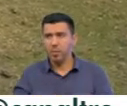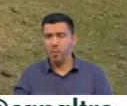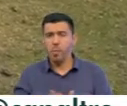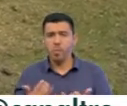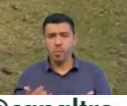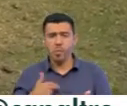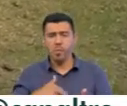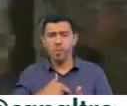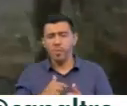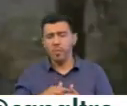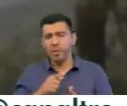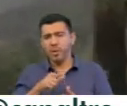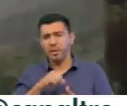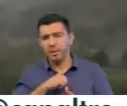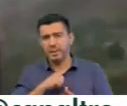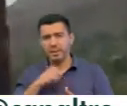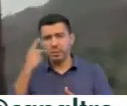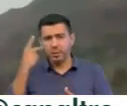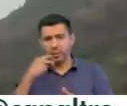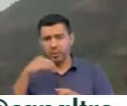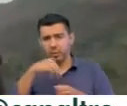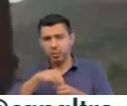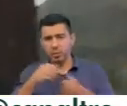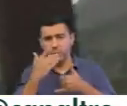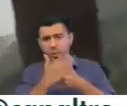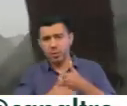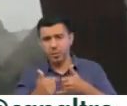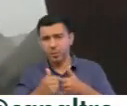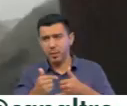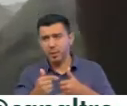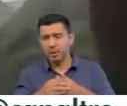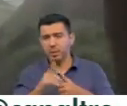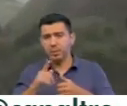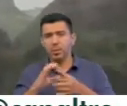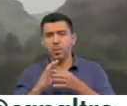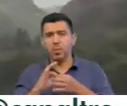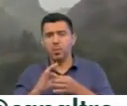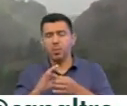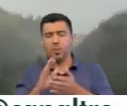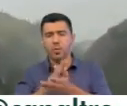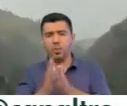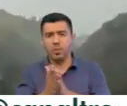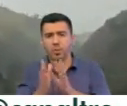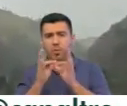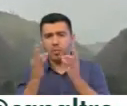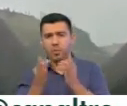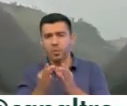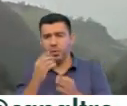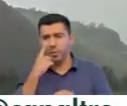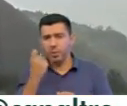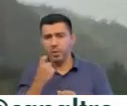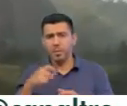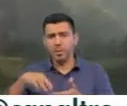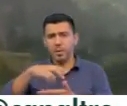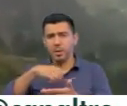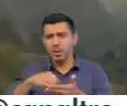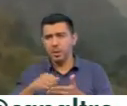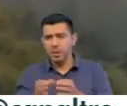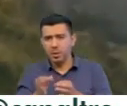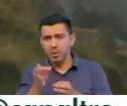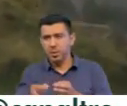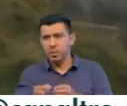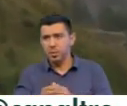en el país. Nosotros, dentro de nuestro programa de Unidos por la Familia Rural Santandereana, tenemos una